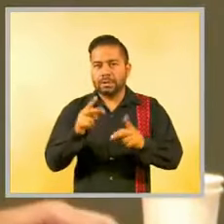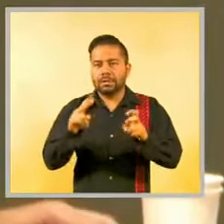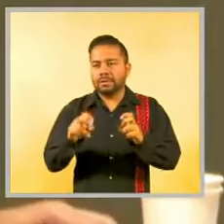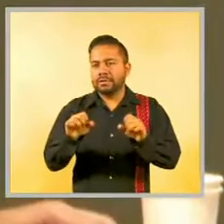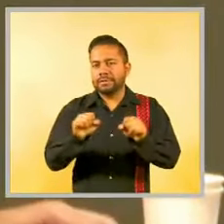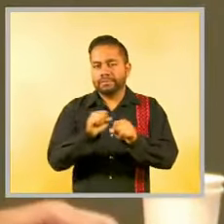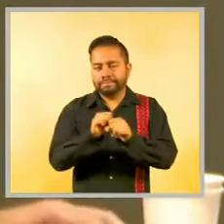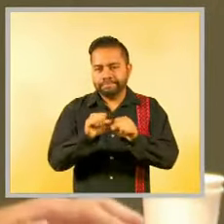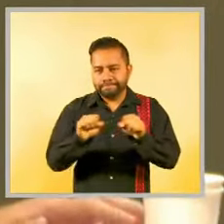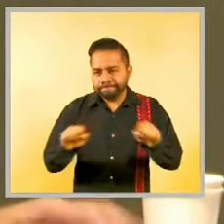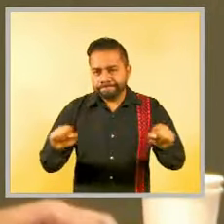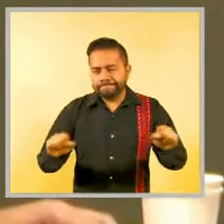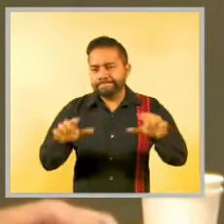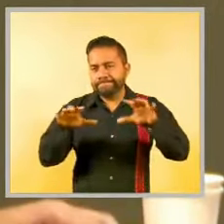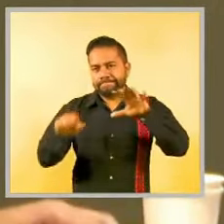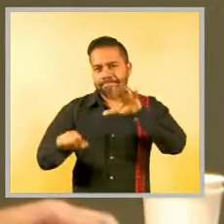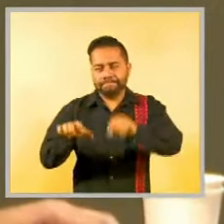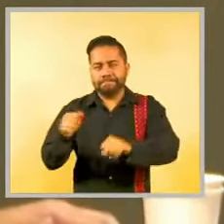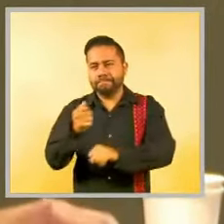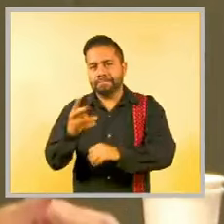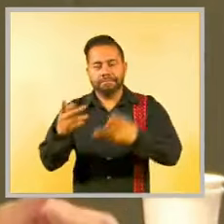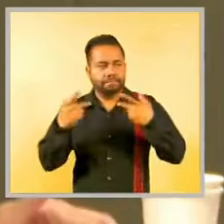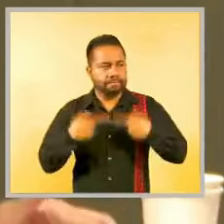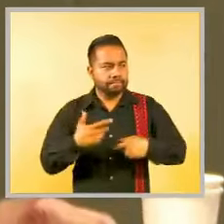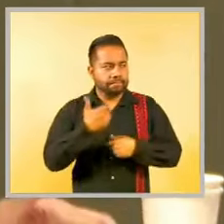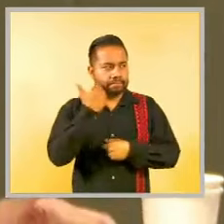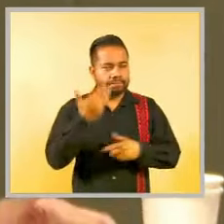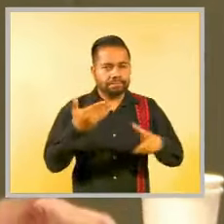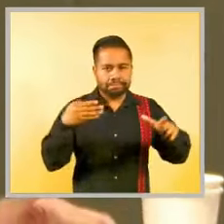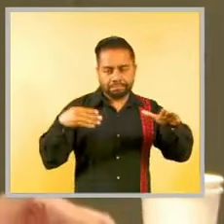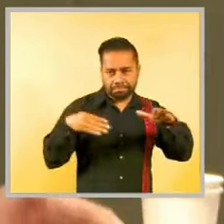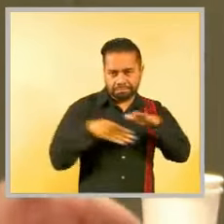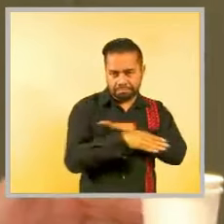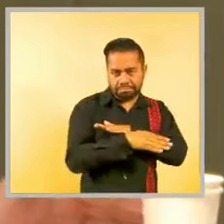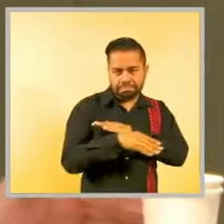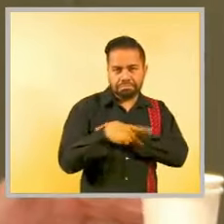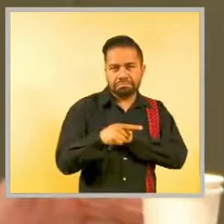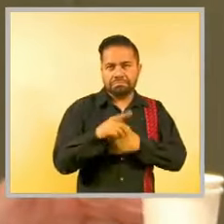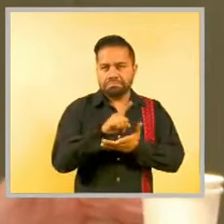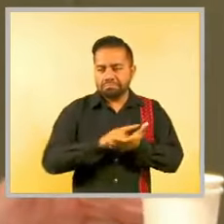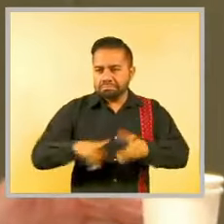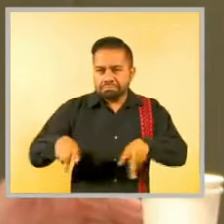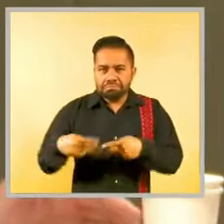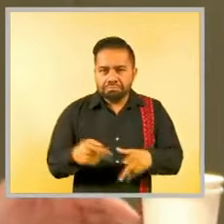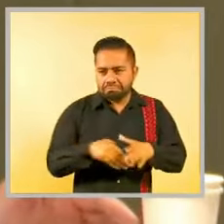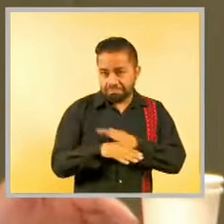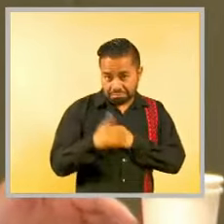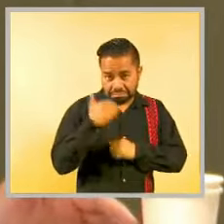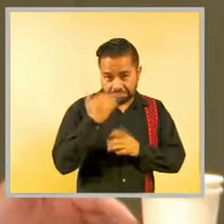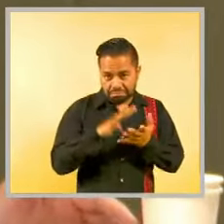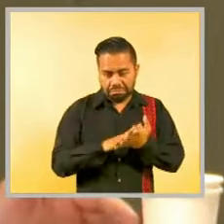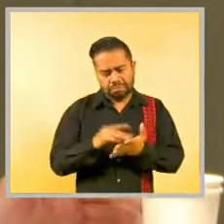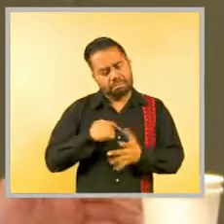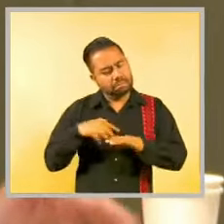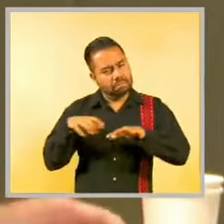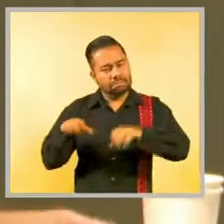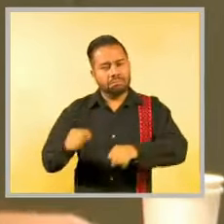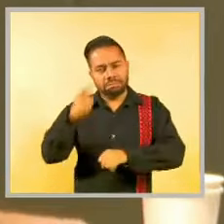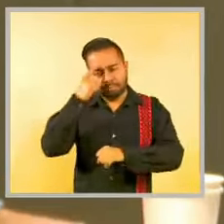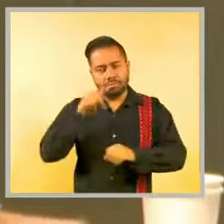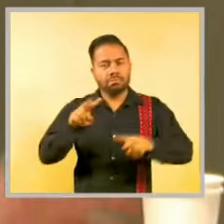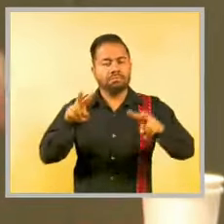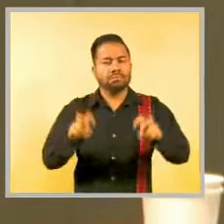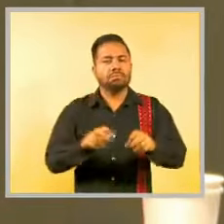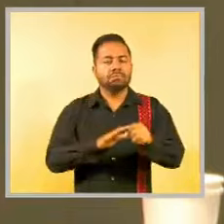seguridad ha habido detenciones de personas que han tratado de incorporar sustancias y legales y en el tema